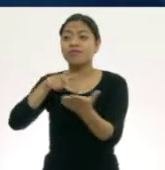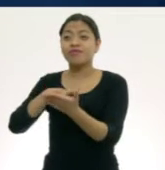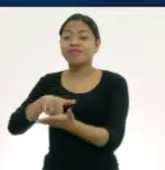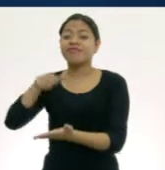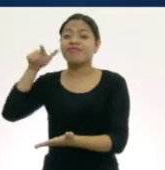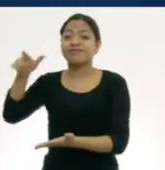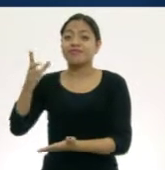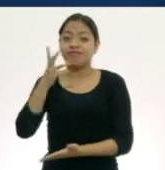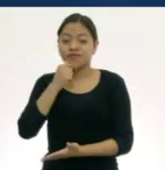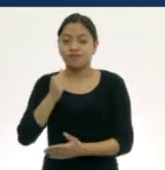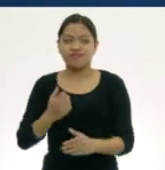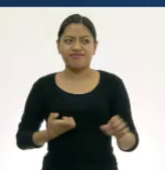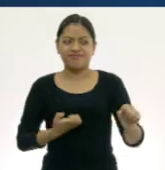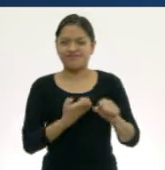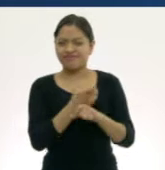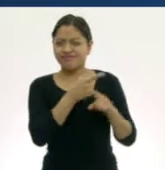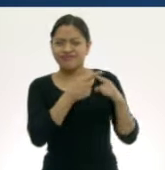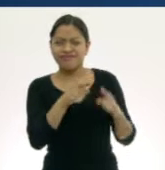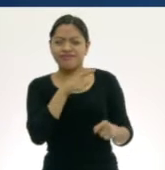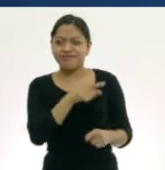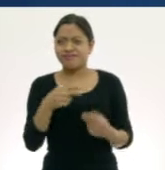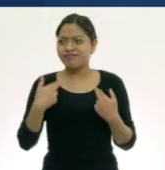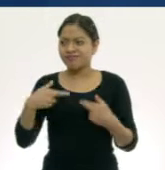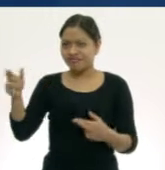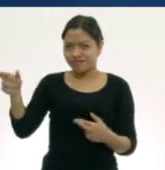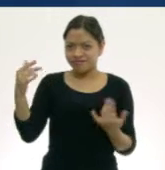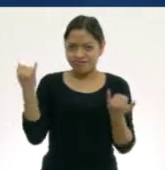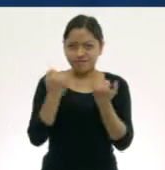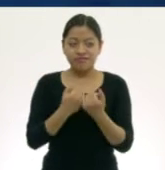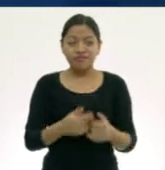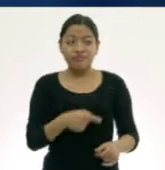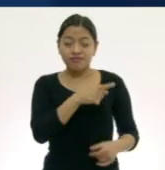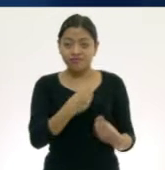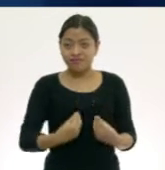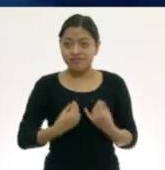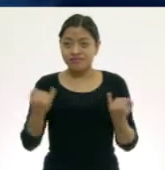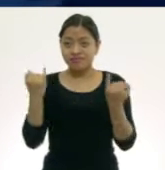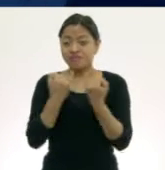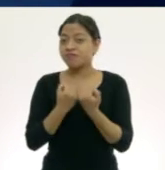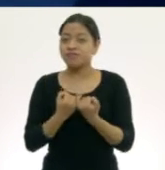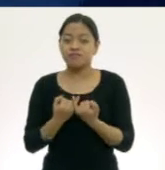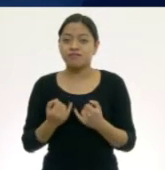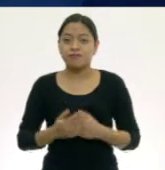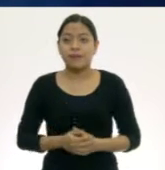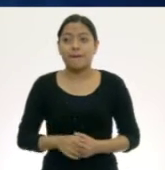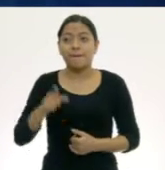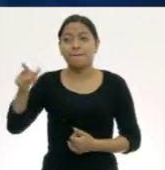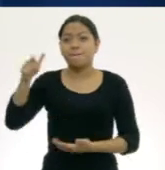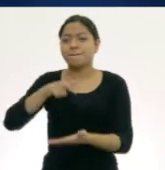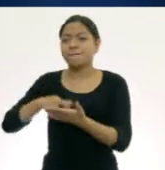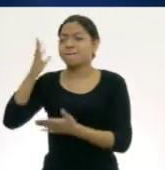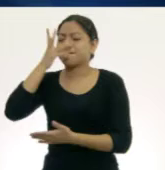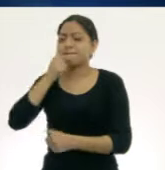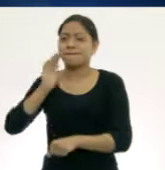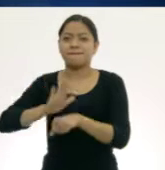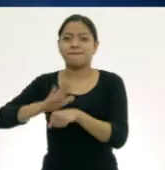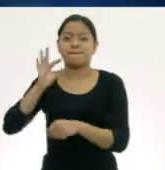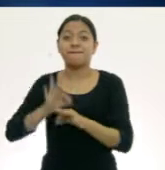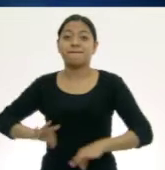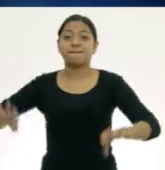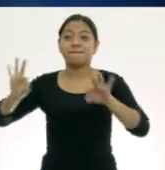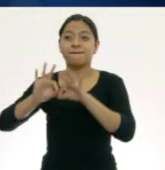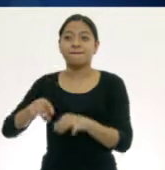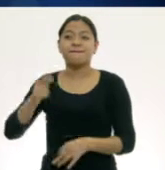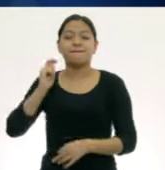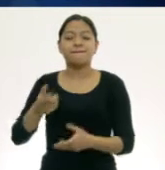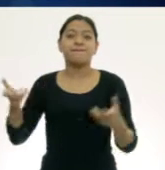la gente se viste así, ni vive así, ni quiere la cosa fundamental que en El Dorado se quería, el lujo de